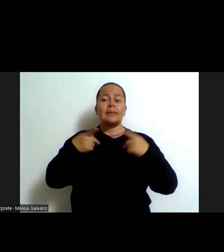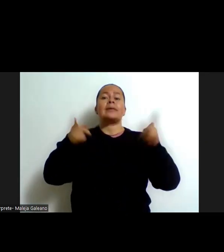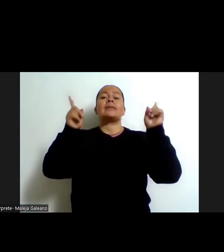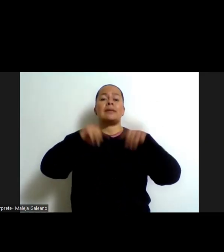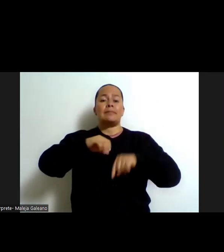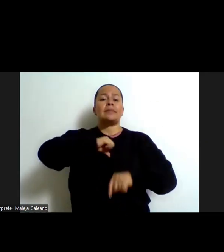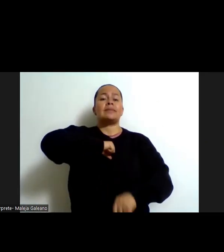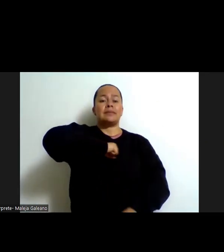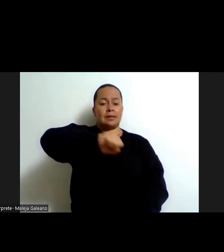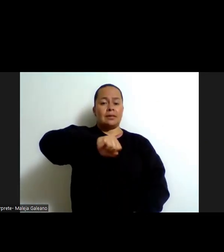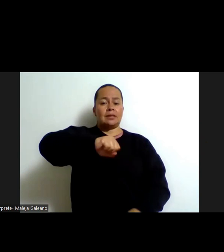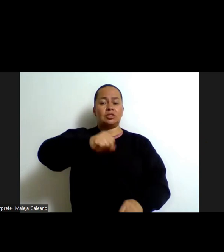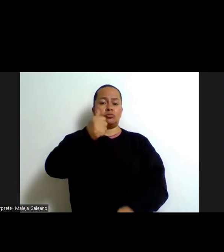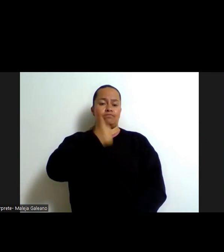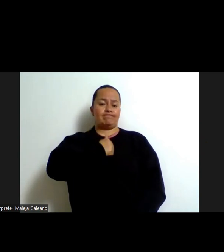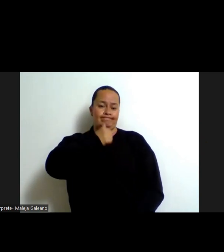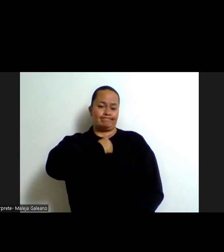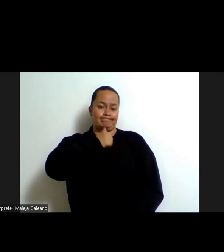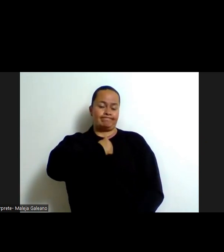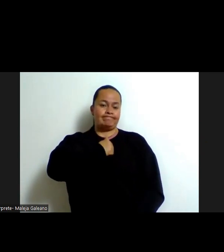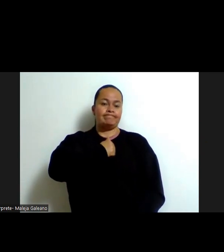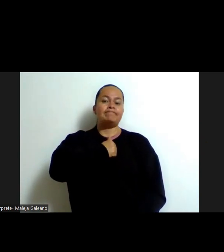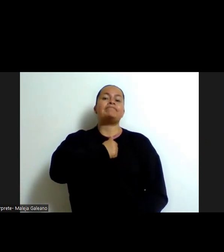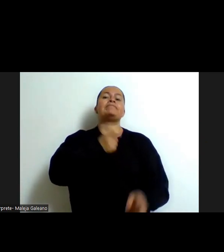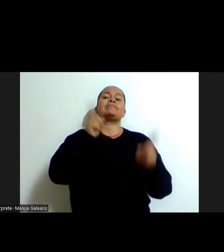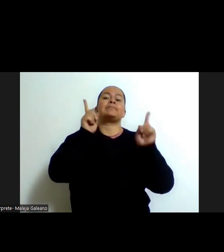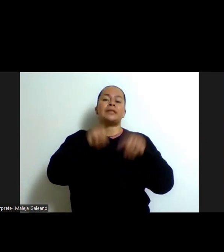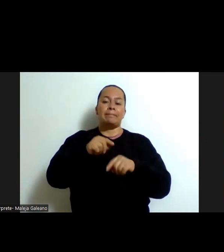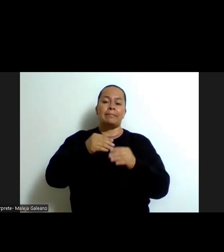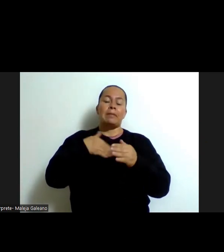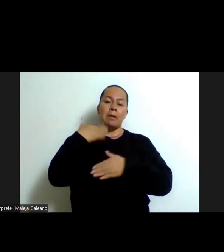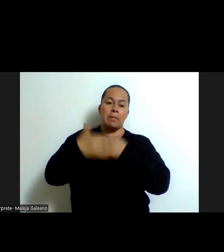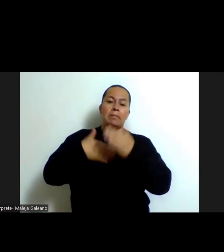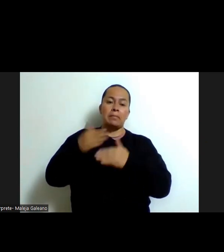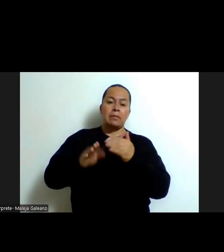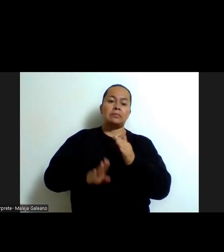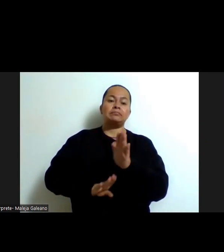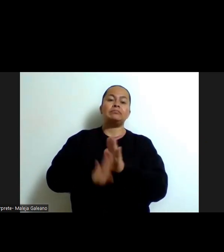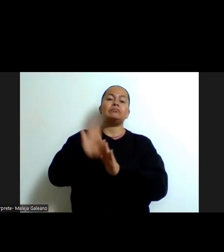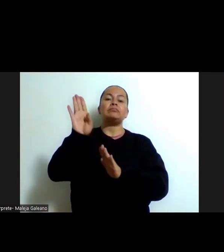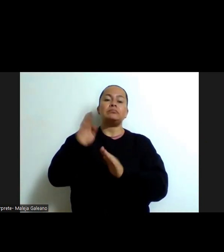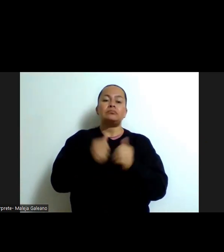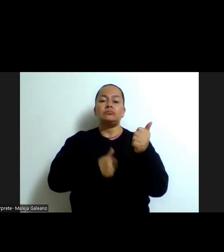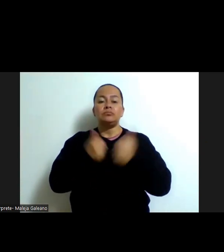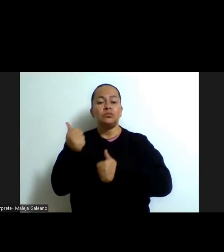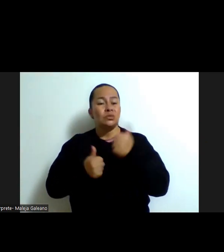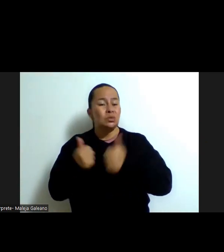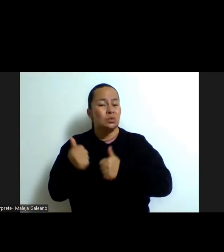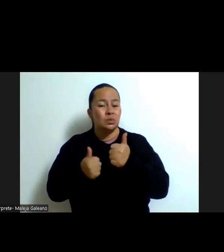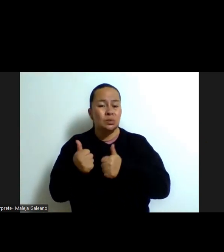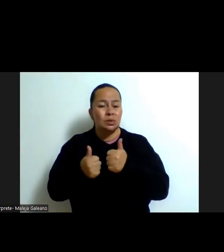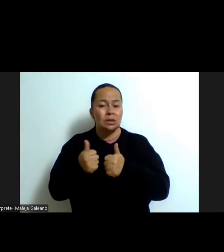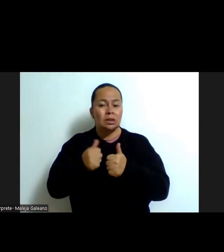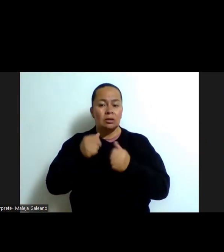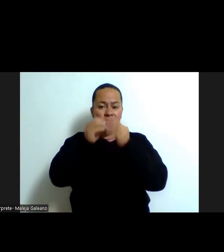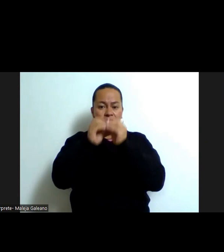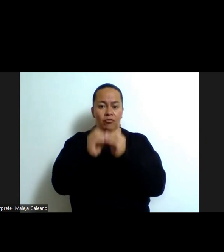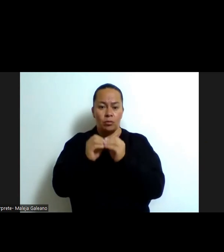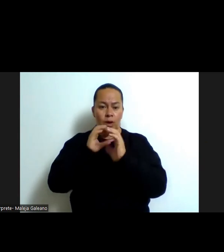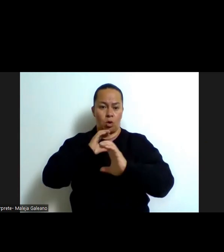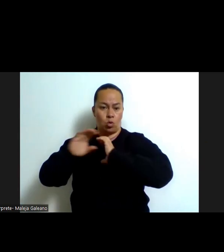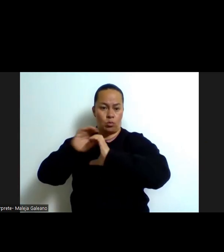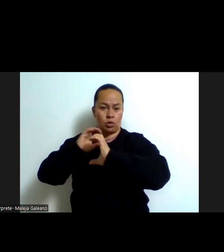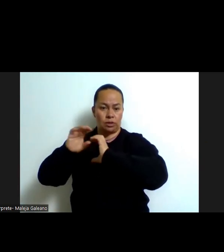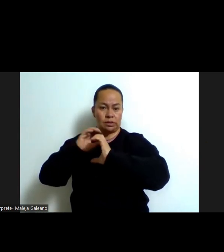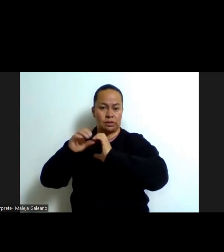derecho a la autonomía y eso va más allá de cuáles son nuestras formas de comunicación y